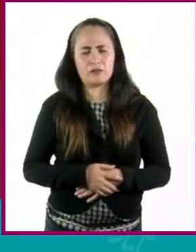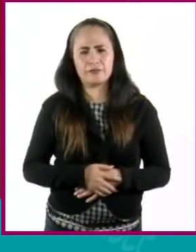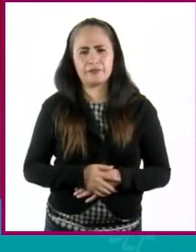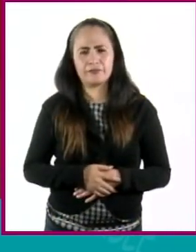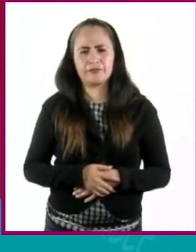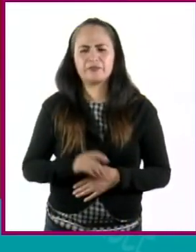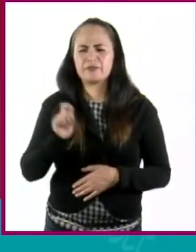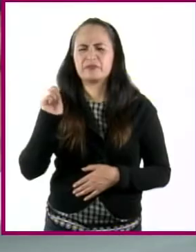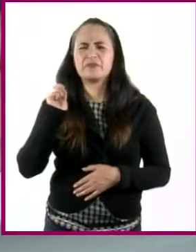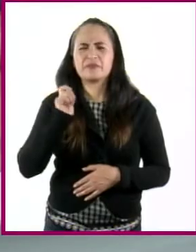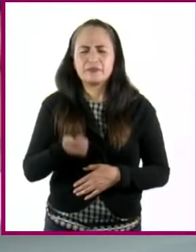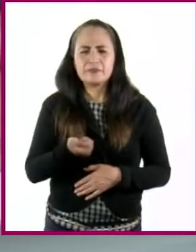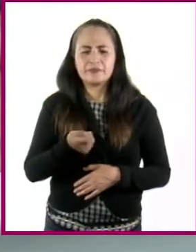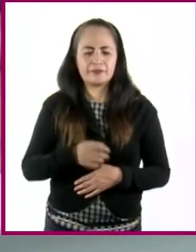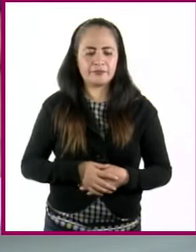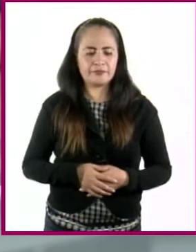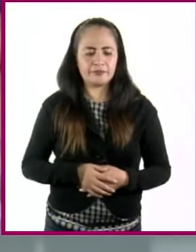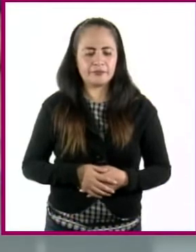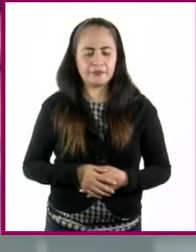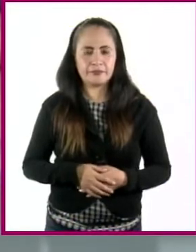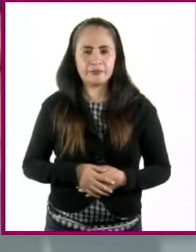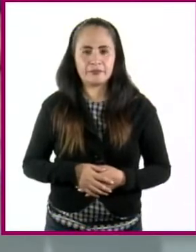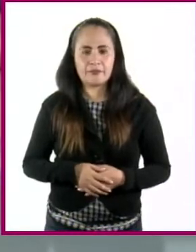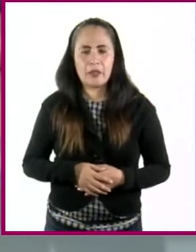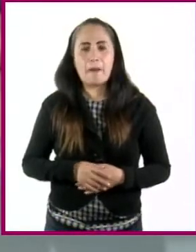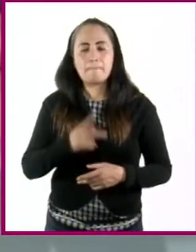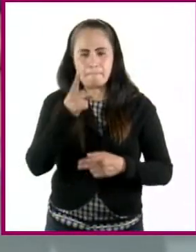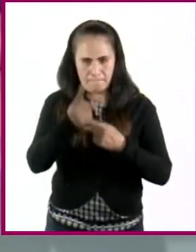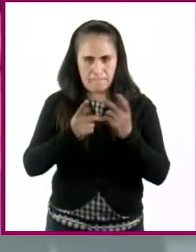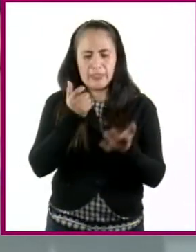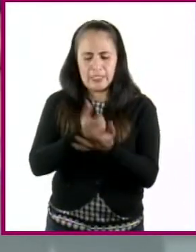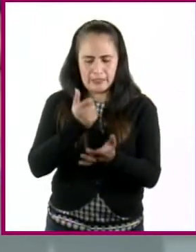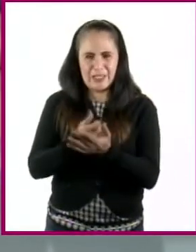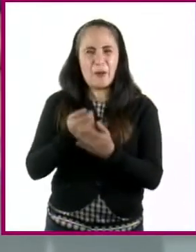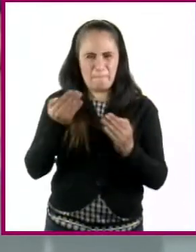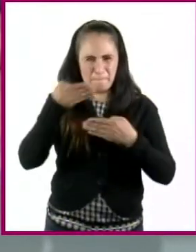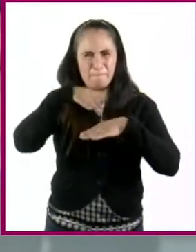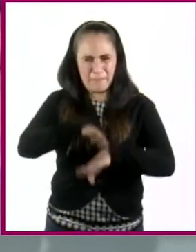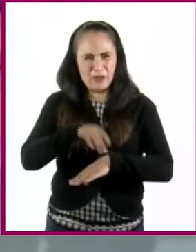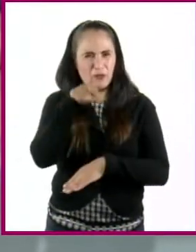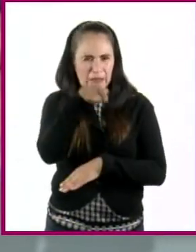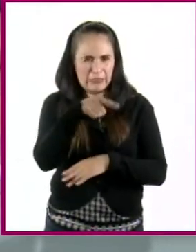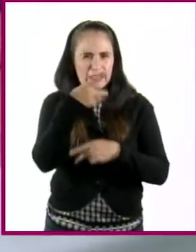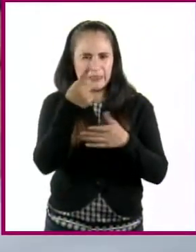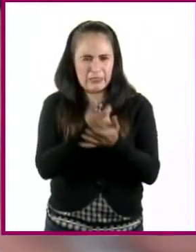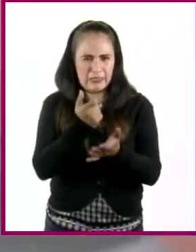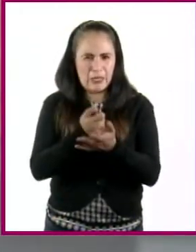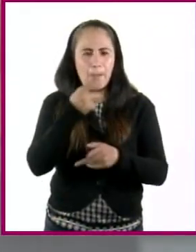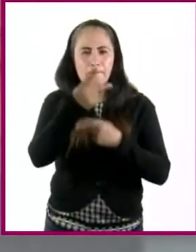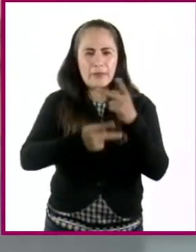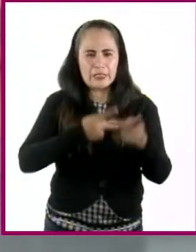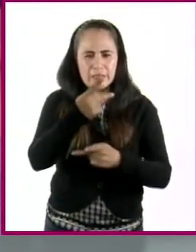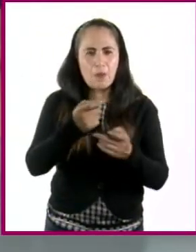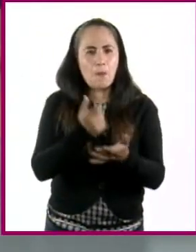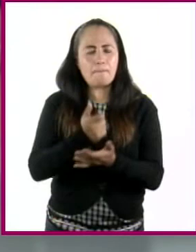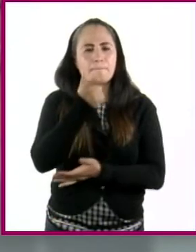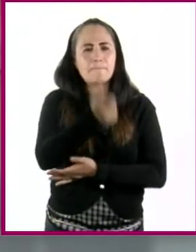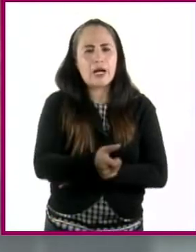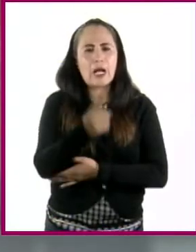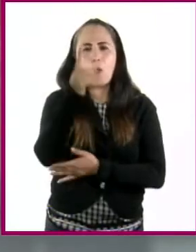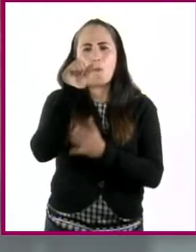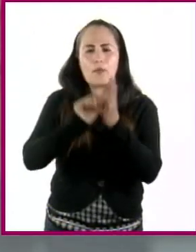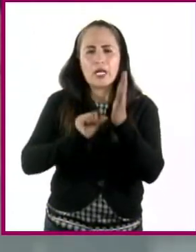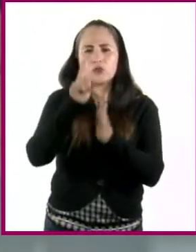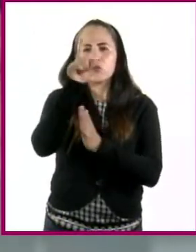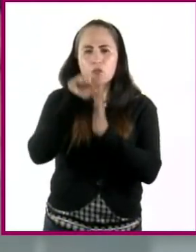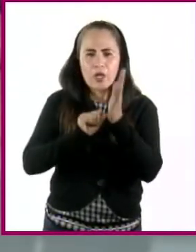es básicamente te dan un préstamo a la institución financiera y tú haces pagos mensuales, por ejemplo, y dentro de